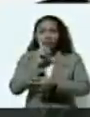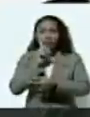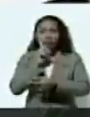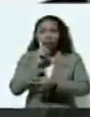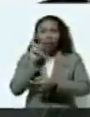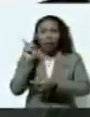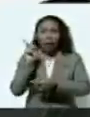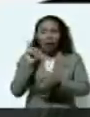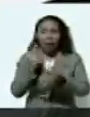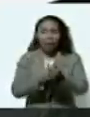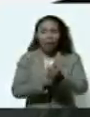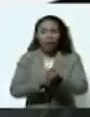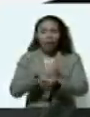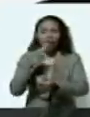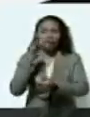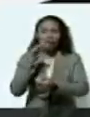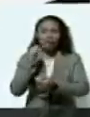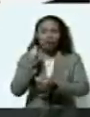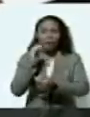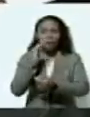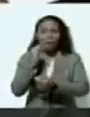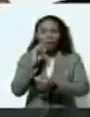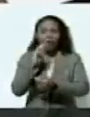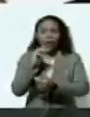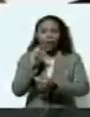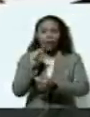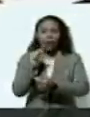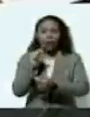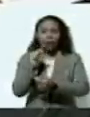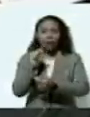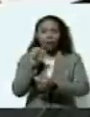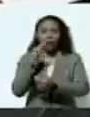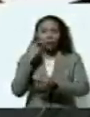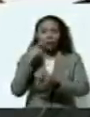de Fabiana Rosales, de Guaidó.